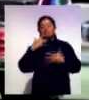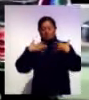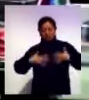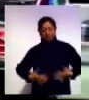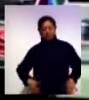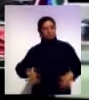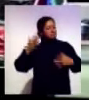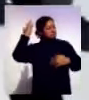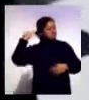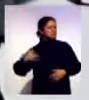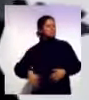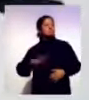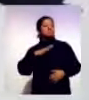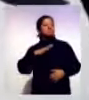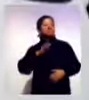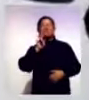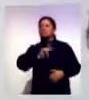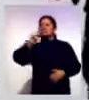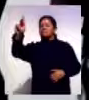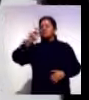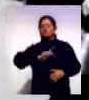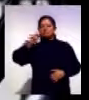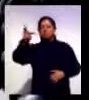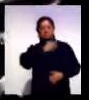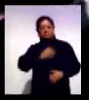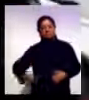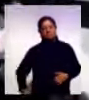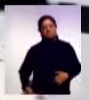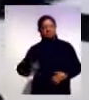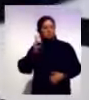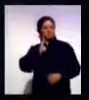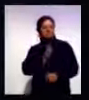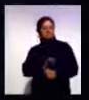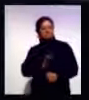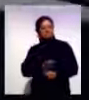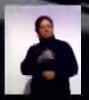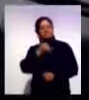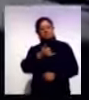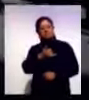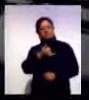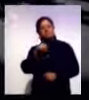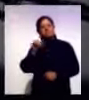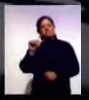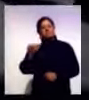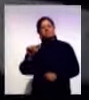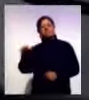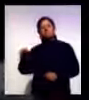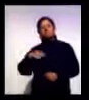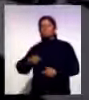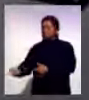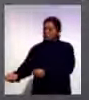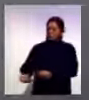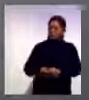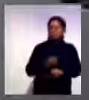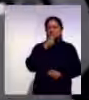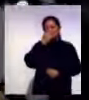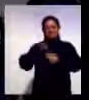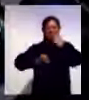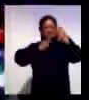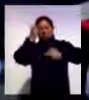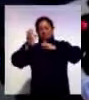la que comparaban con la presidenta transitoria, Jeanine Áñez, y arrastraron por las calles mientras pedían su renuncia con cánticos y